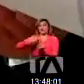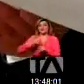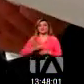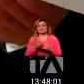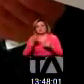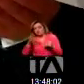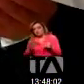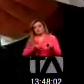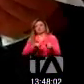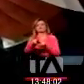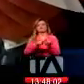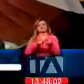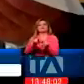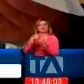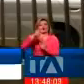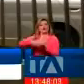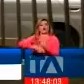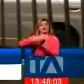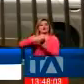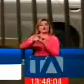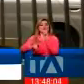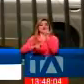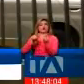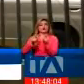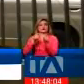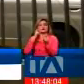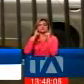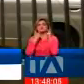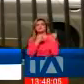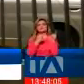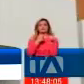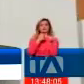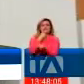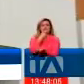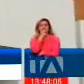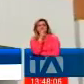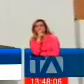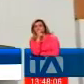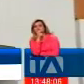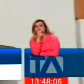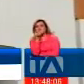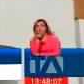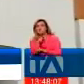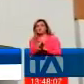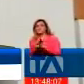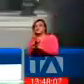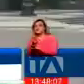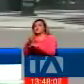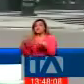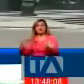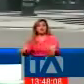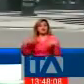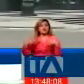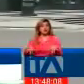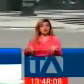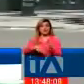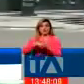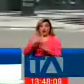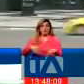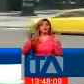no solo para el concurso, sino para quienes optaron por seguir de cerca el proceso quizá más importante de selección de jueces del